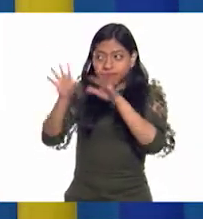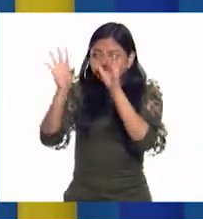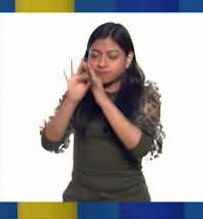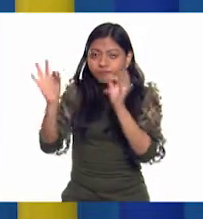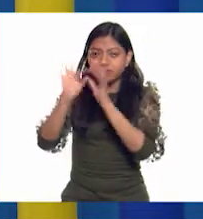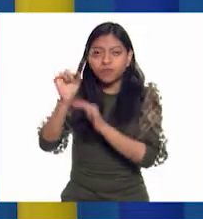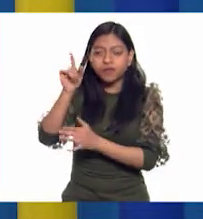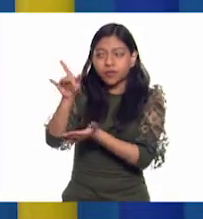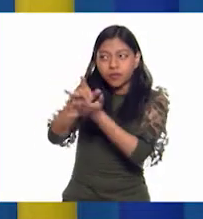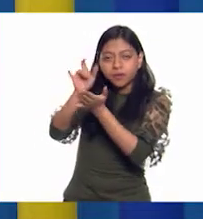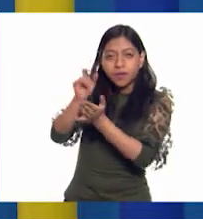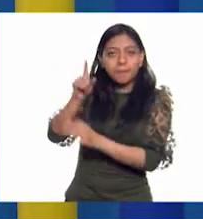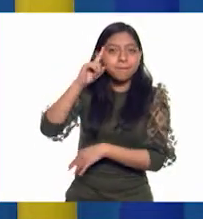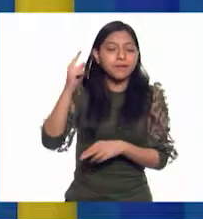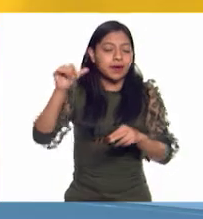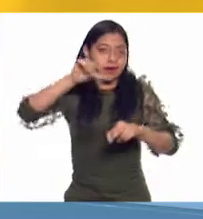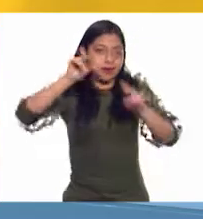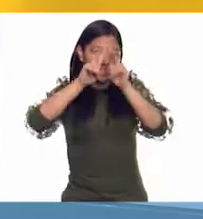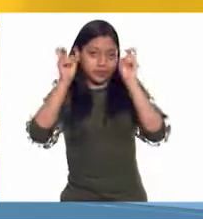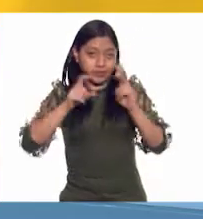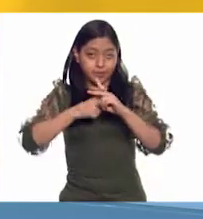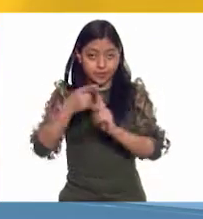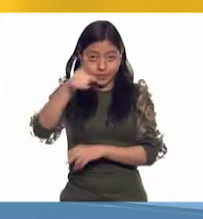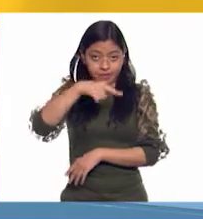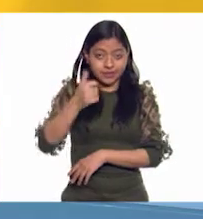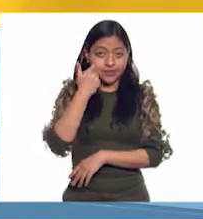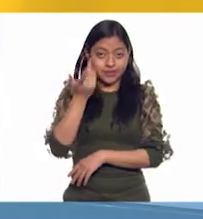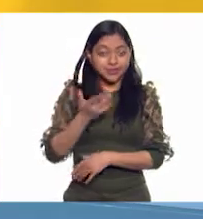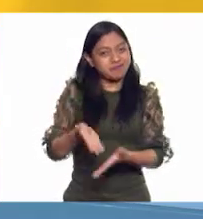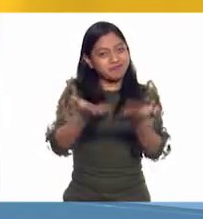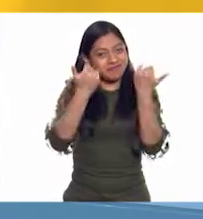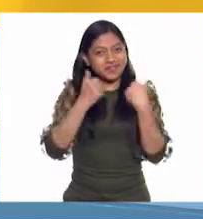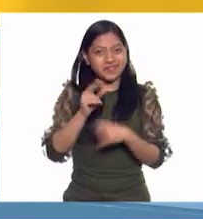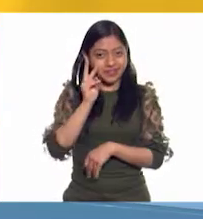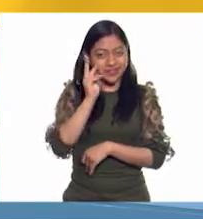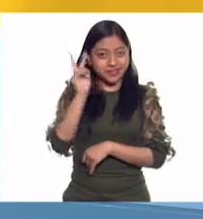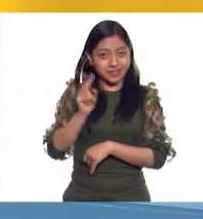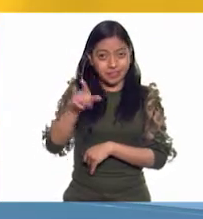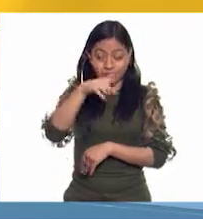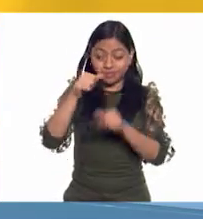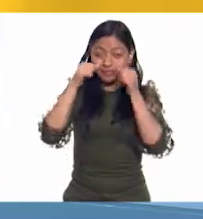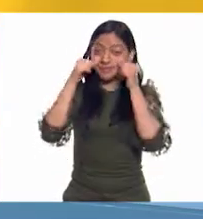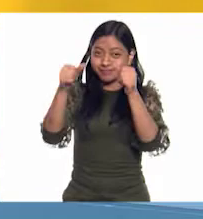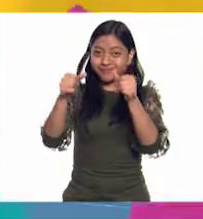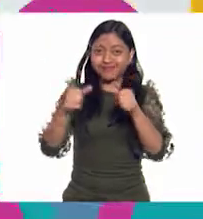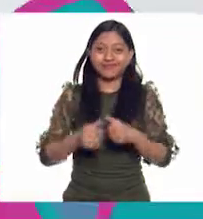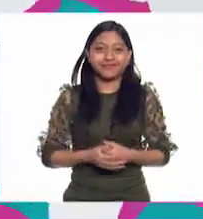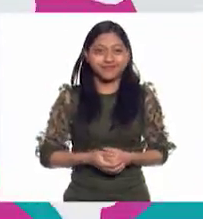empezaremos con el tema. ¿Qué te parece, María? Me parece perfecto, pues vamos a verlo y escucharlo.